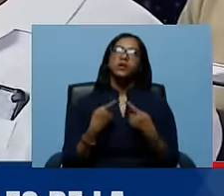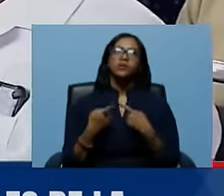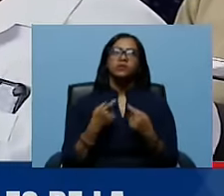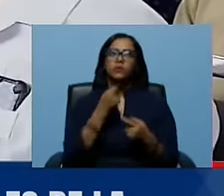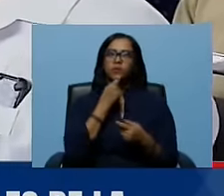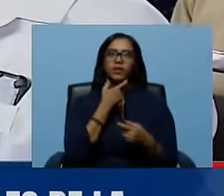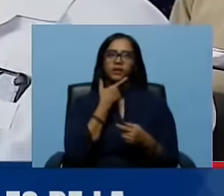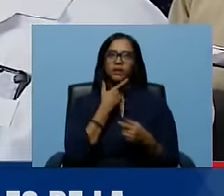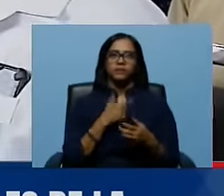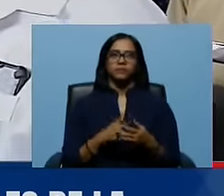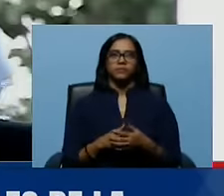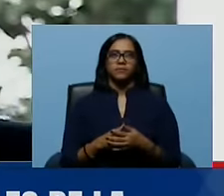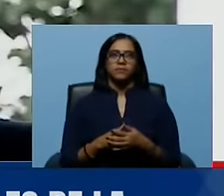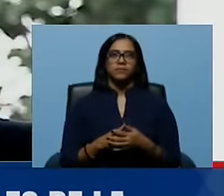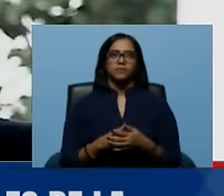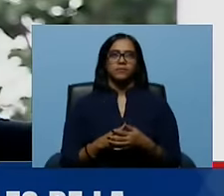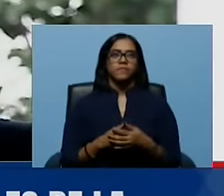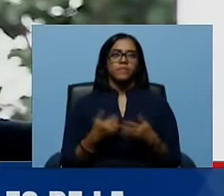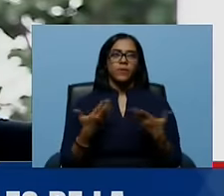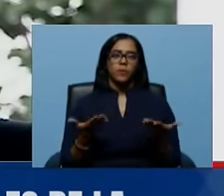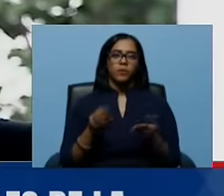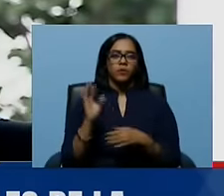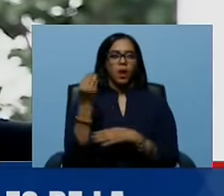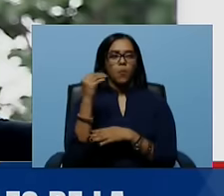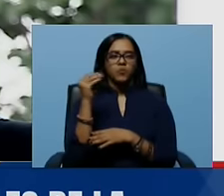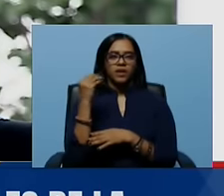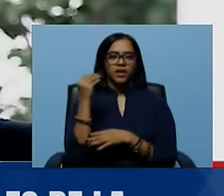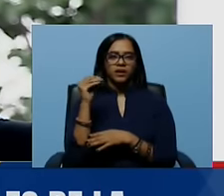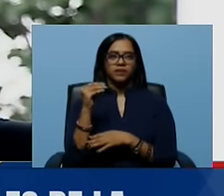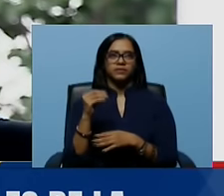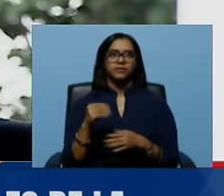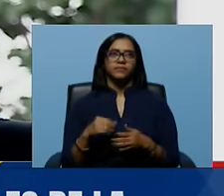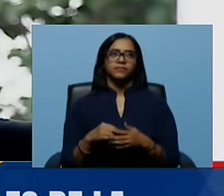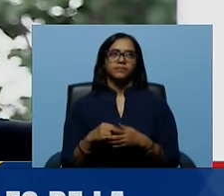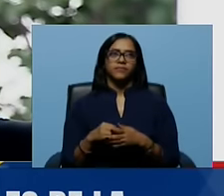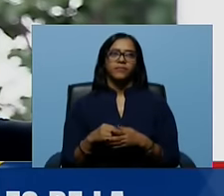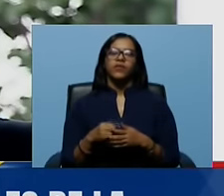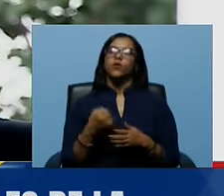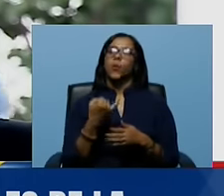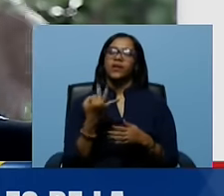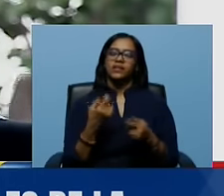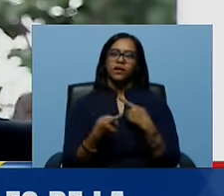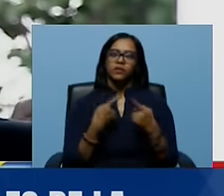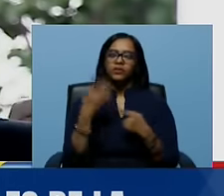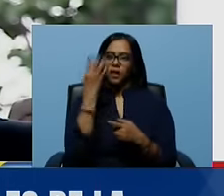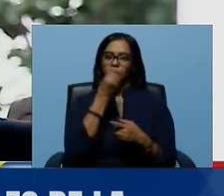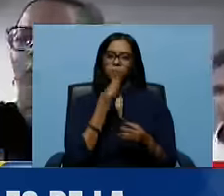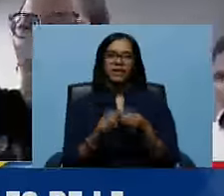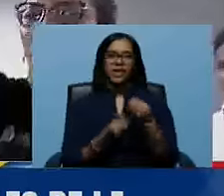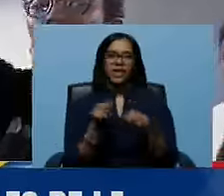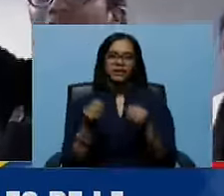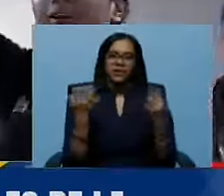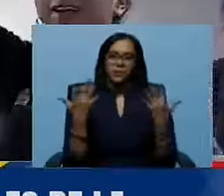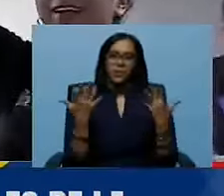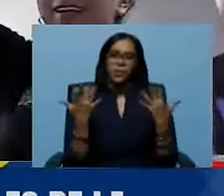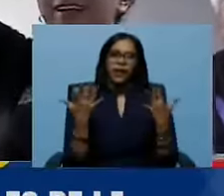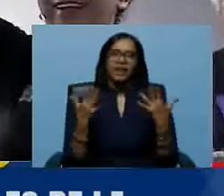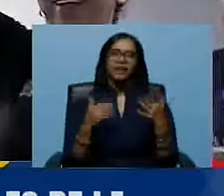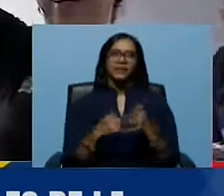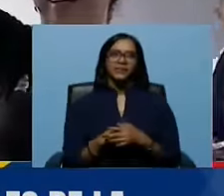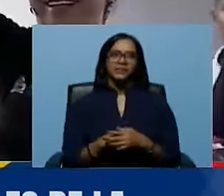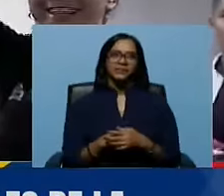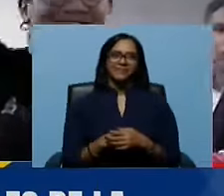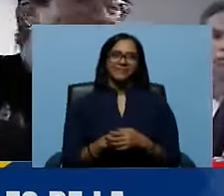bonitas. Por lo menos las muñequeras y los muñequeros, cuántas cosas hermosas hacen de sus manos.